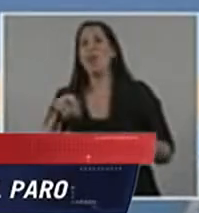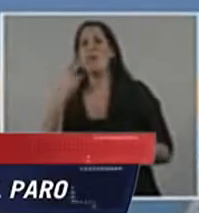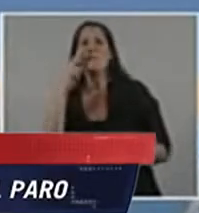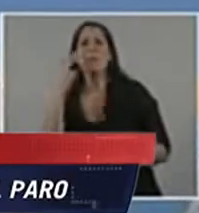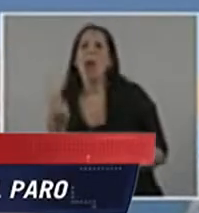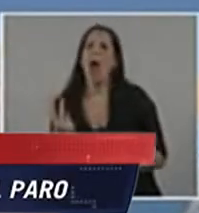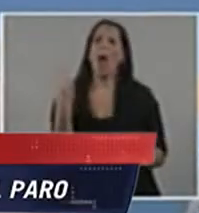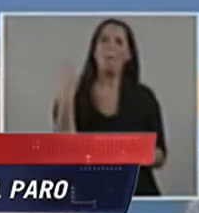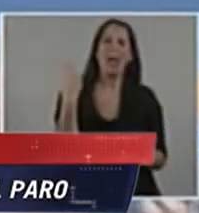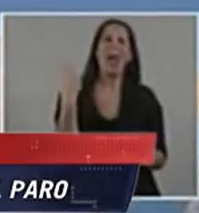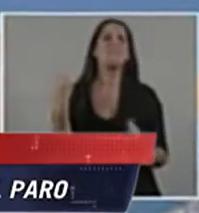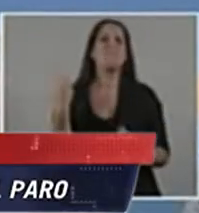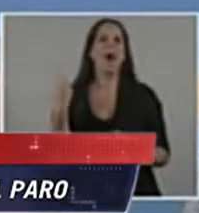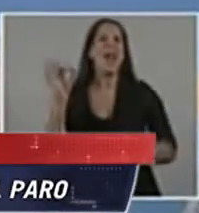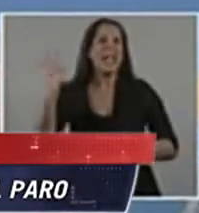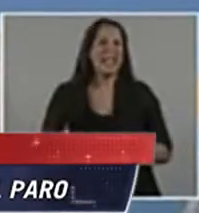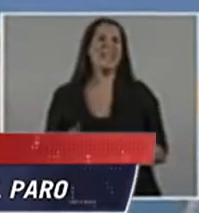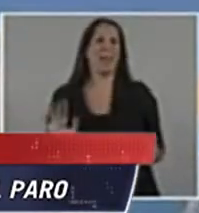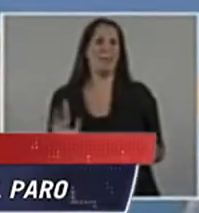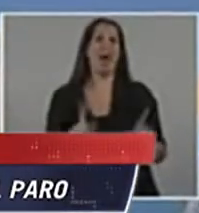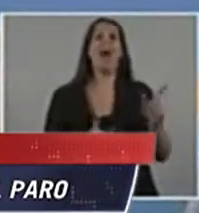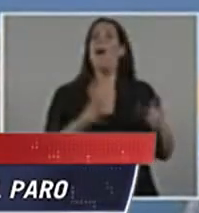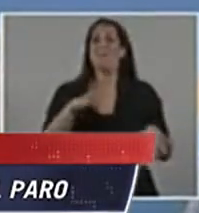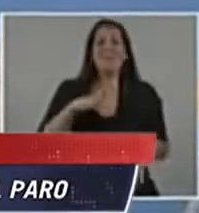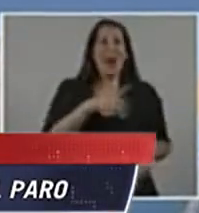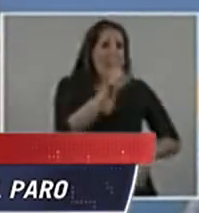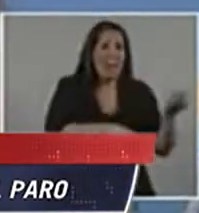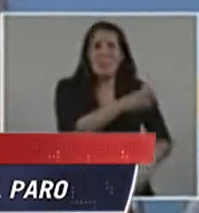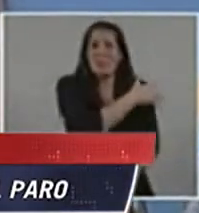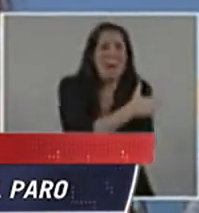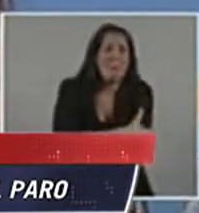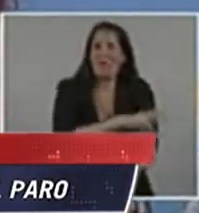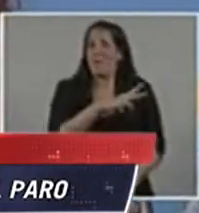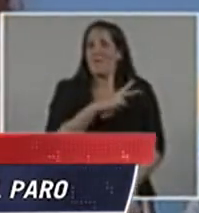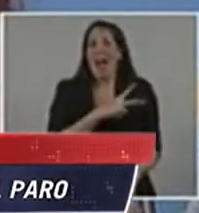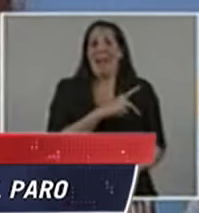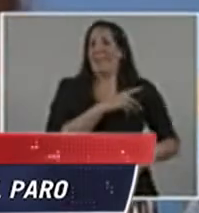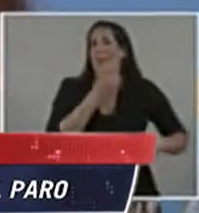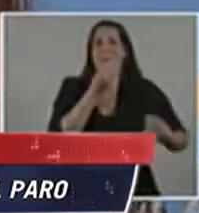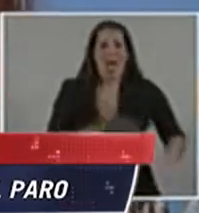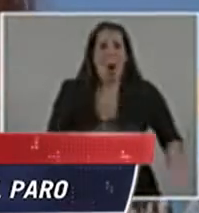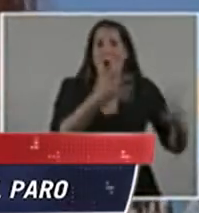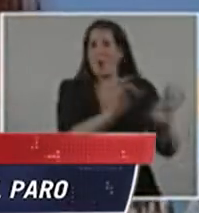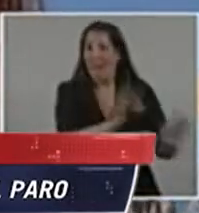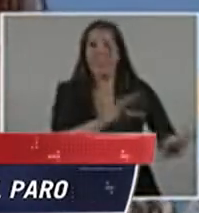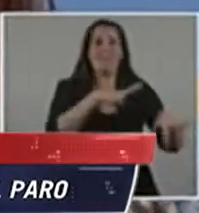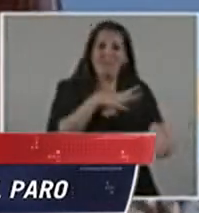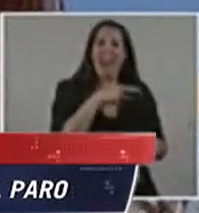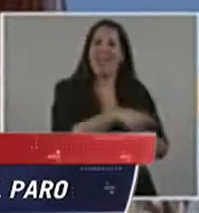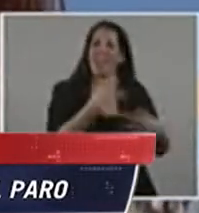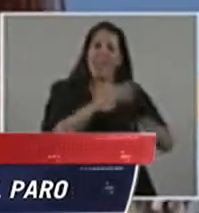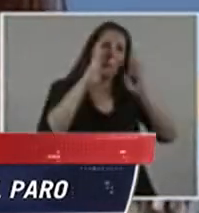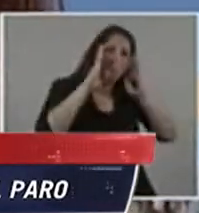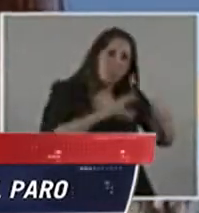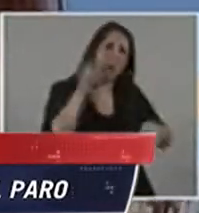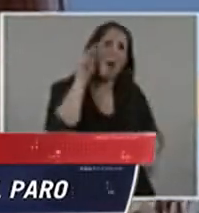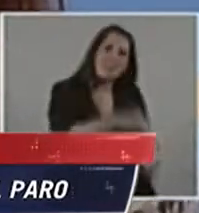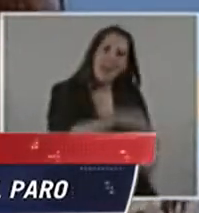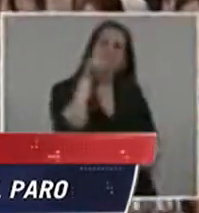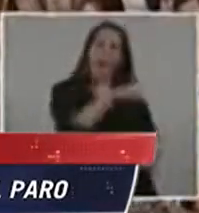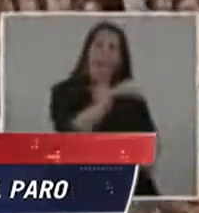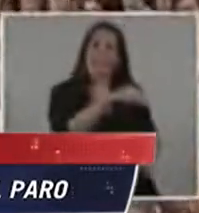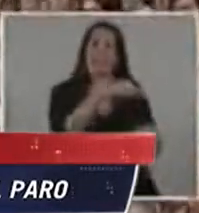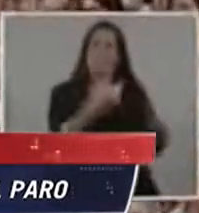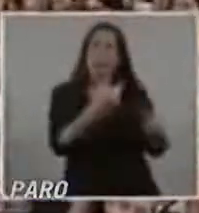tengo que hacerle subir el primer escalón. Solidaridad no para con el gobierno, sino para los que faltan que suban la